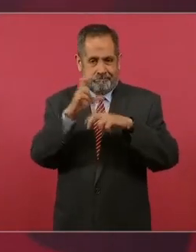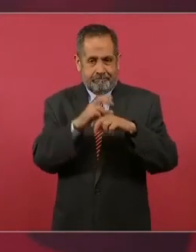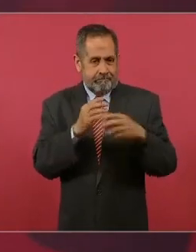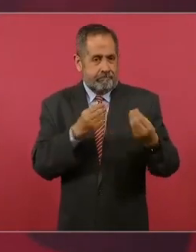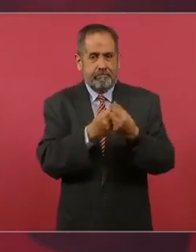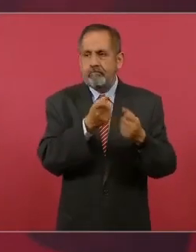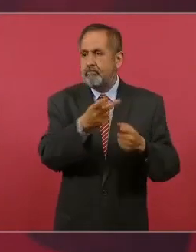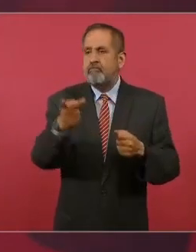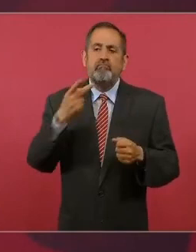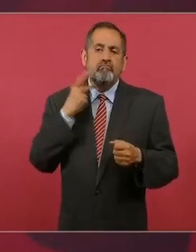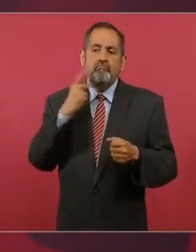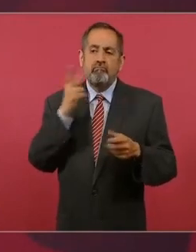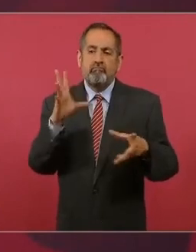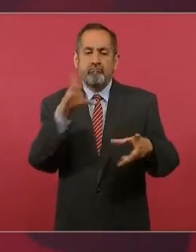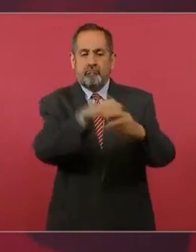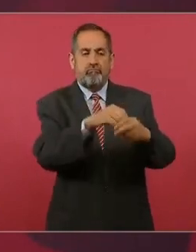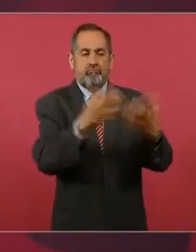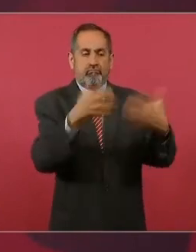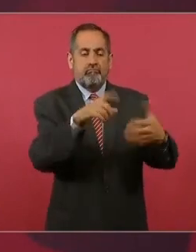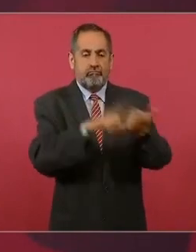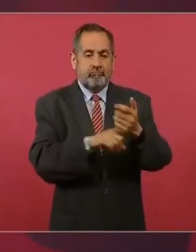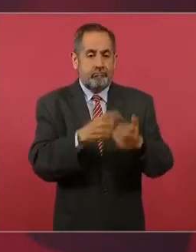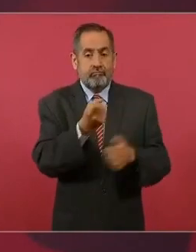de políticos en esa empresa.